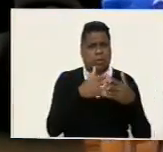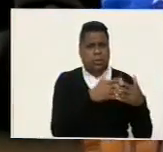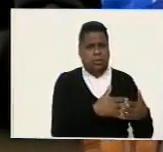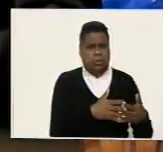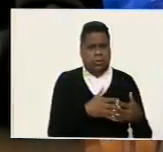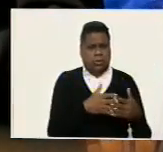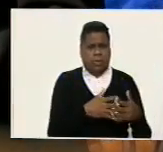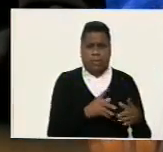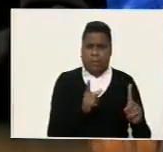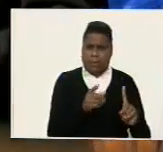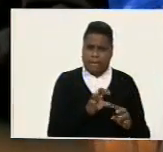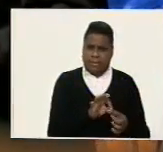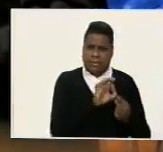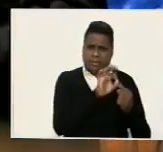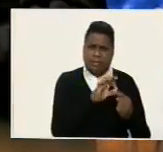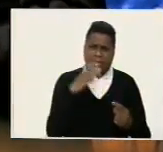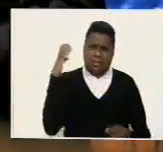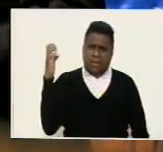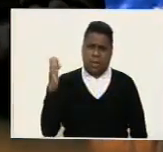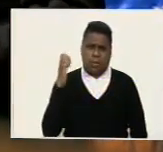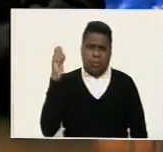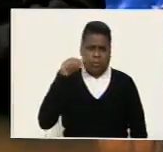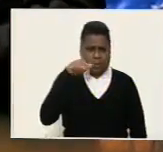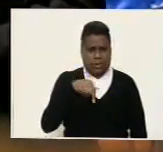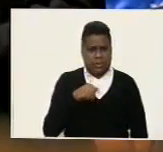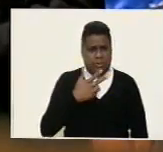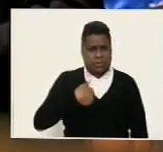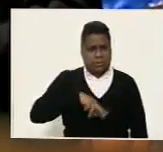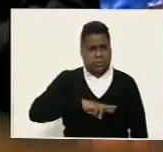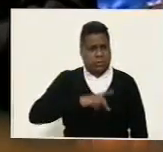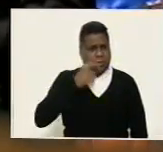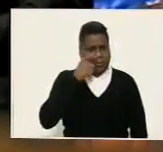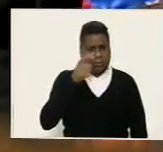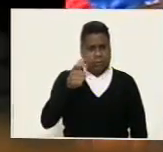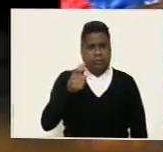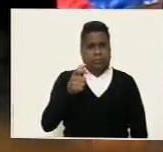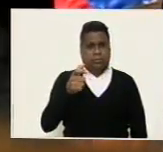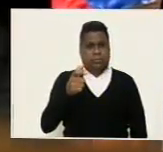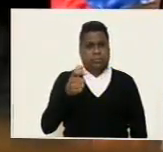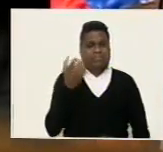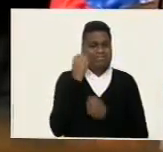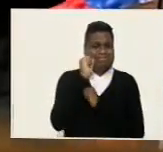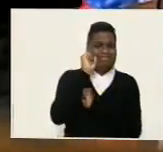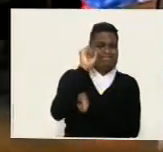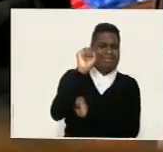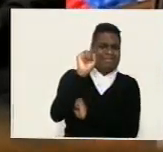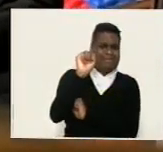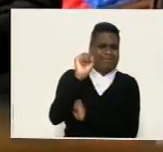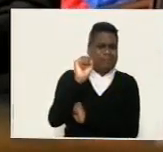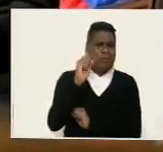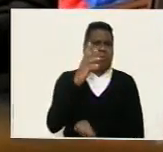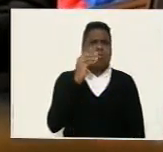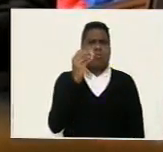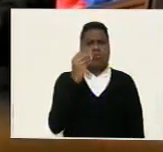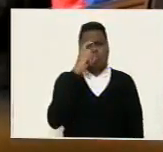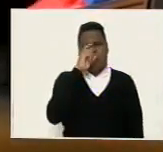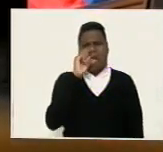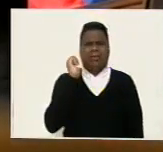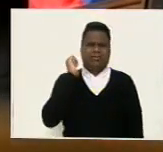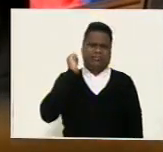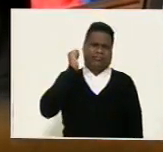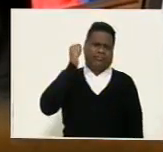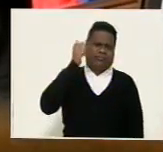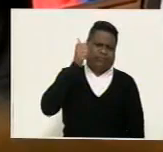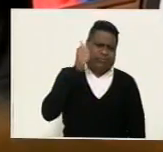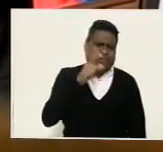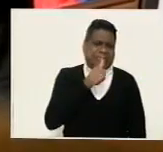imperios europeos. Y nosotros como pueblo hemos resistido hace muchos años.